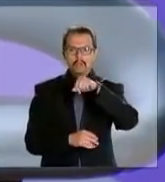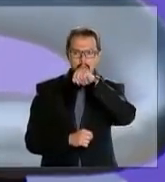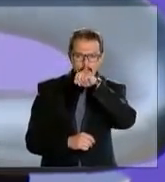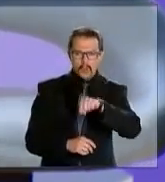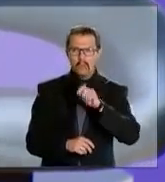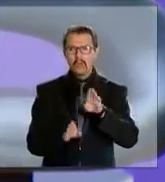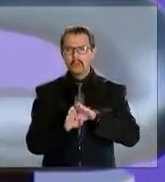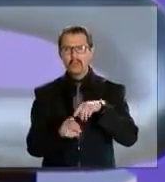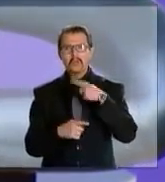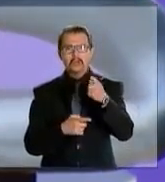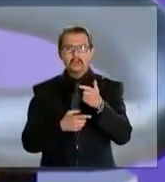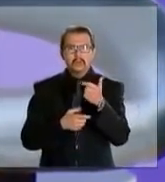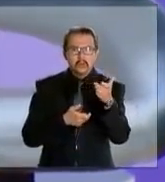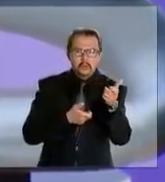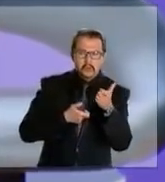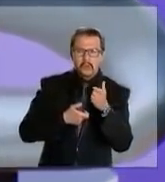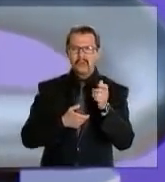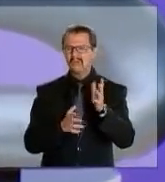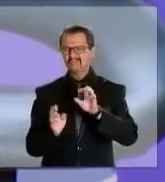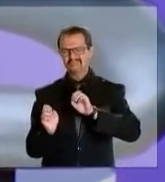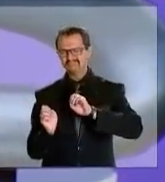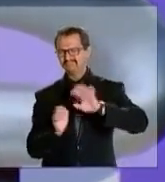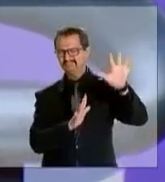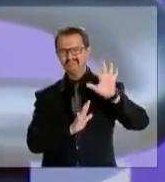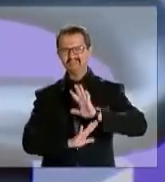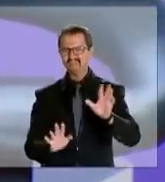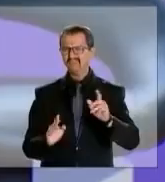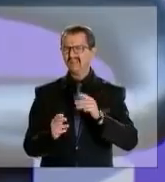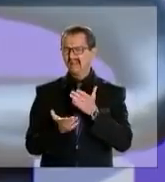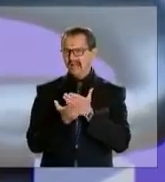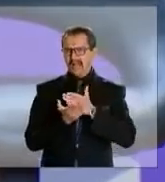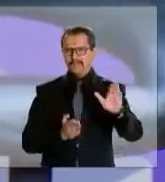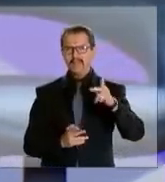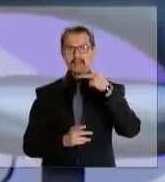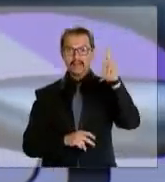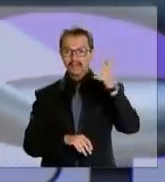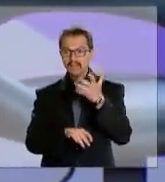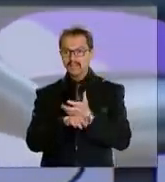presidente americano como se le debe hablar un presidente